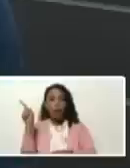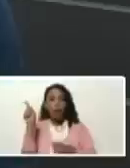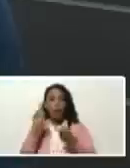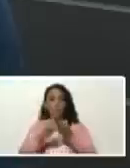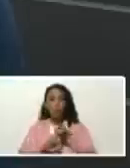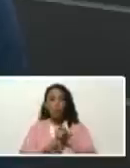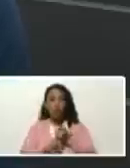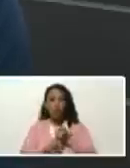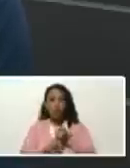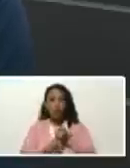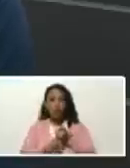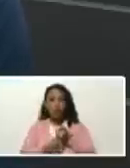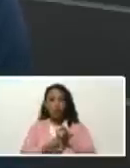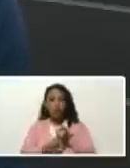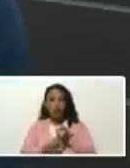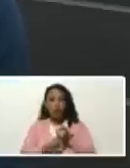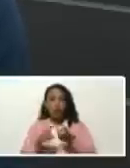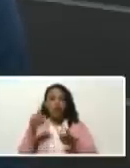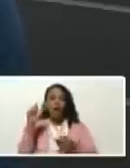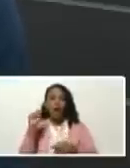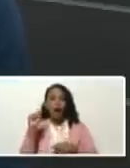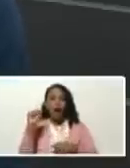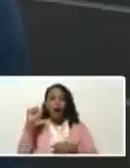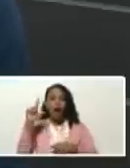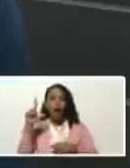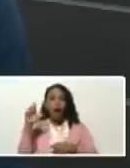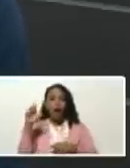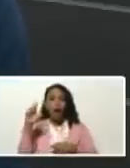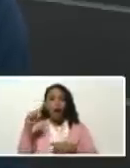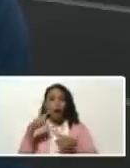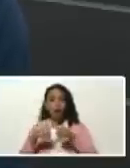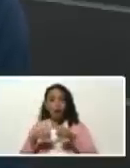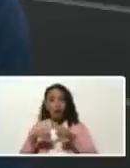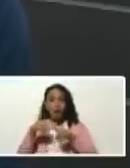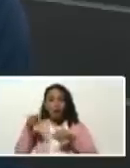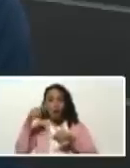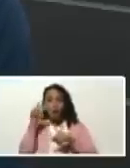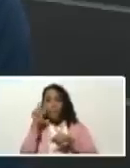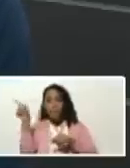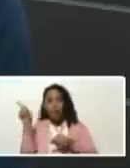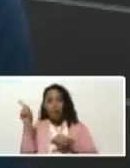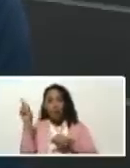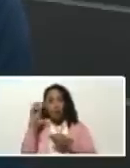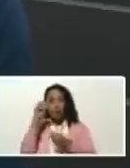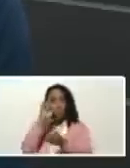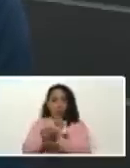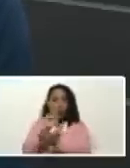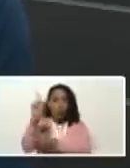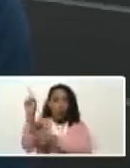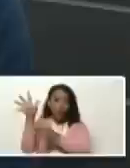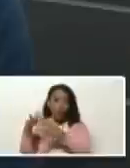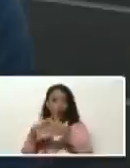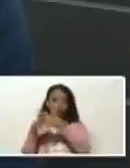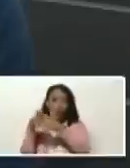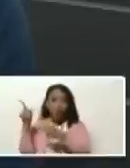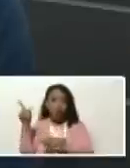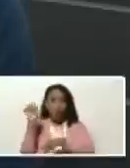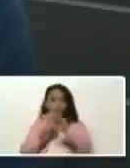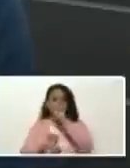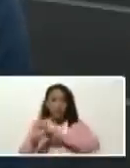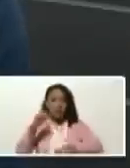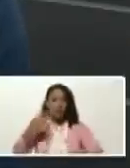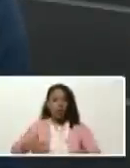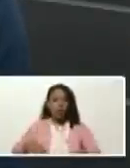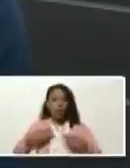es la esposa de Alexa Ella es una persona que se ha destacado por la defensa de los derechos